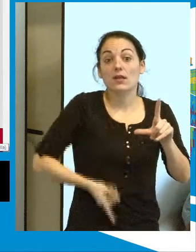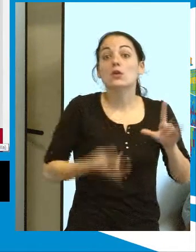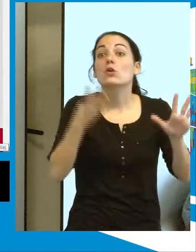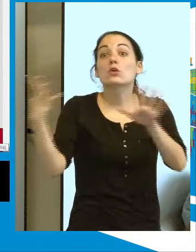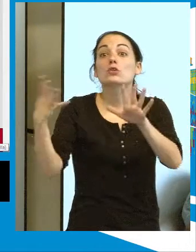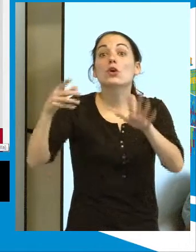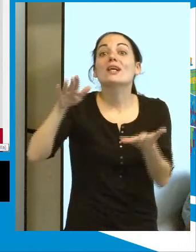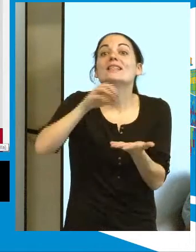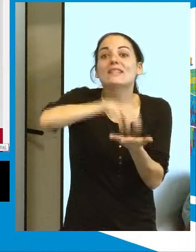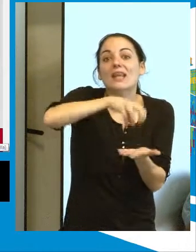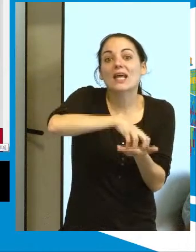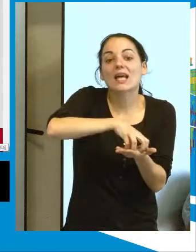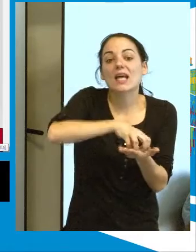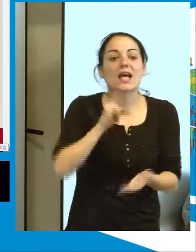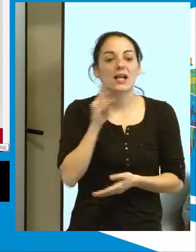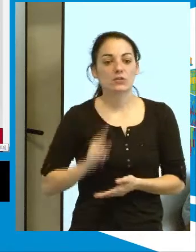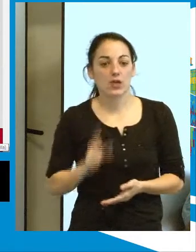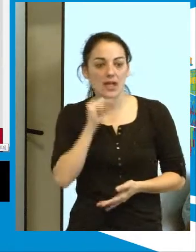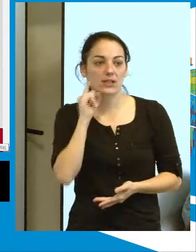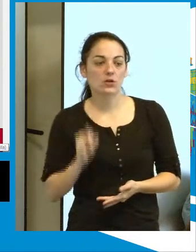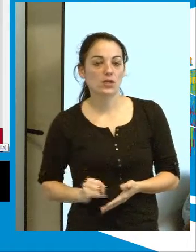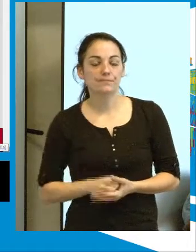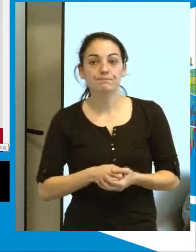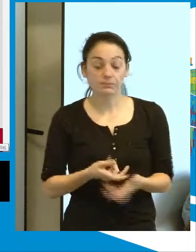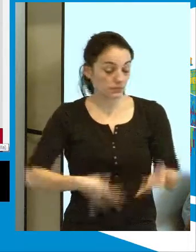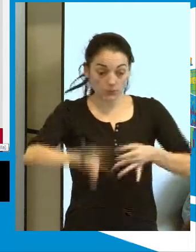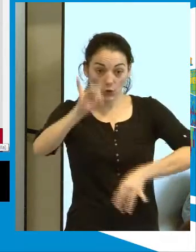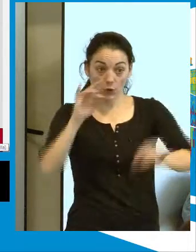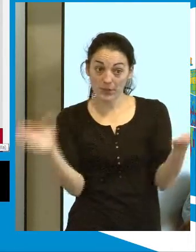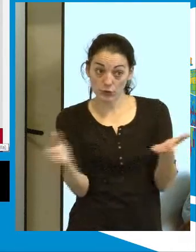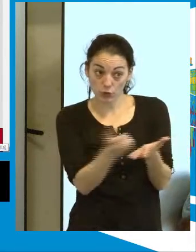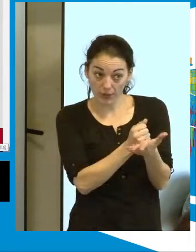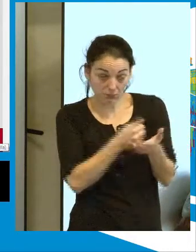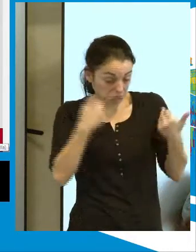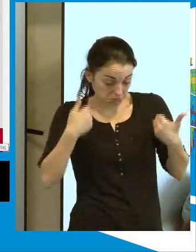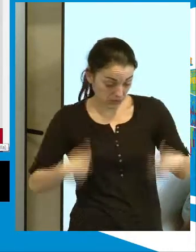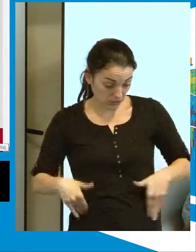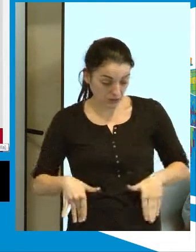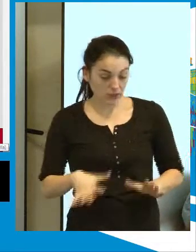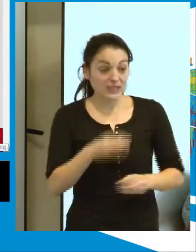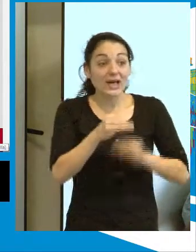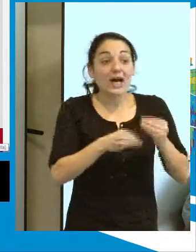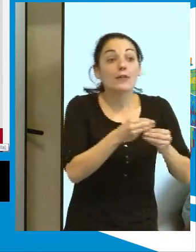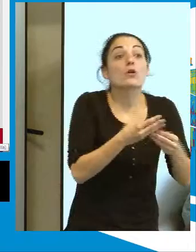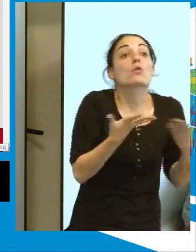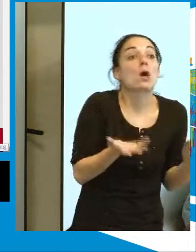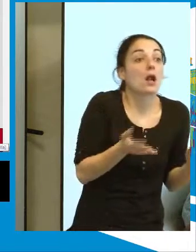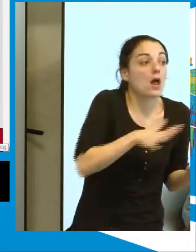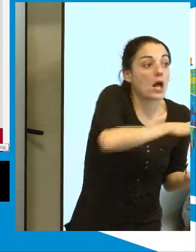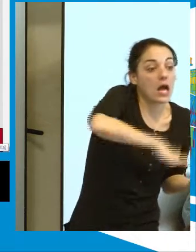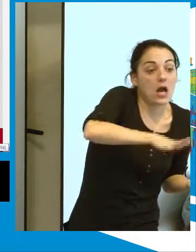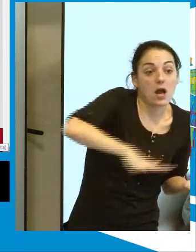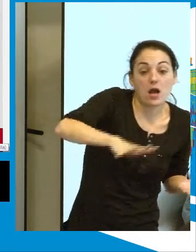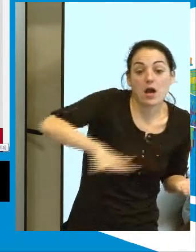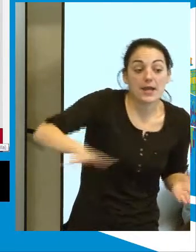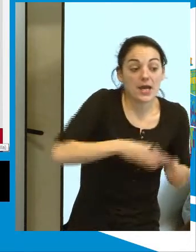electrónica. Vale. Una vez que hemos escuchado las opciones, al final pues tomaríamos acción según el área en la que queramos navegar.